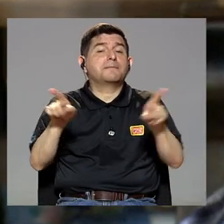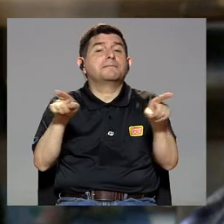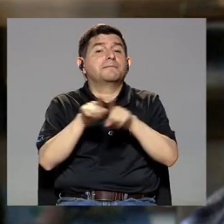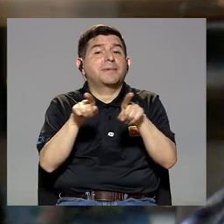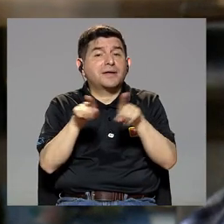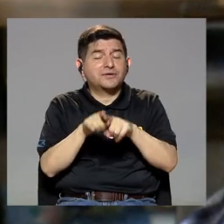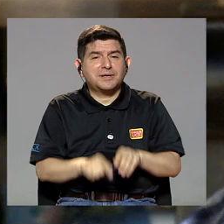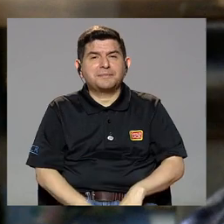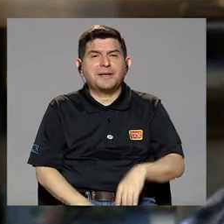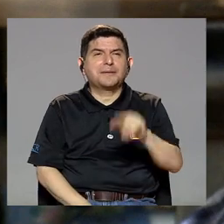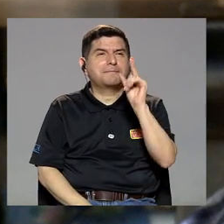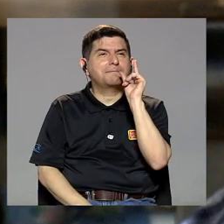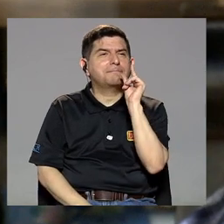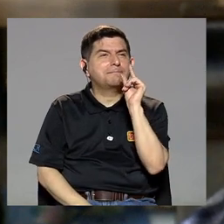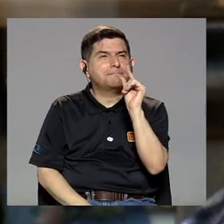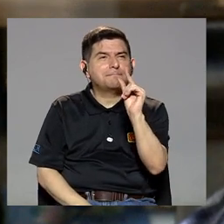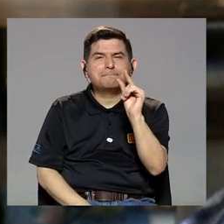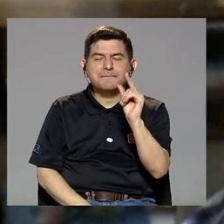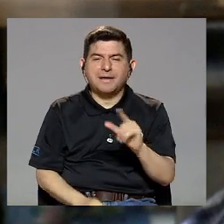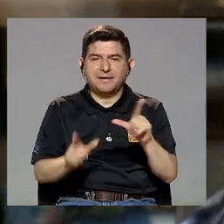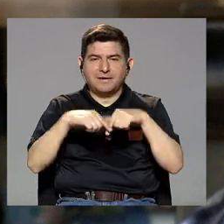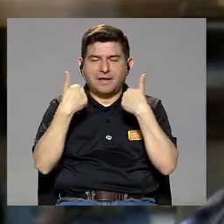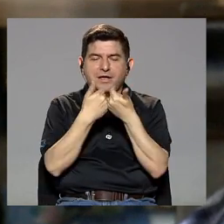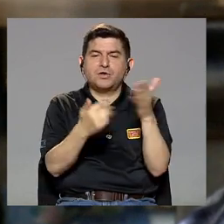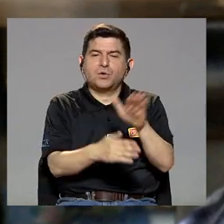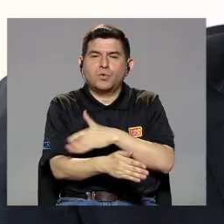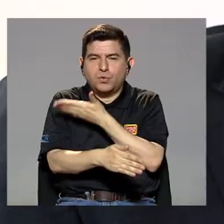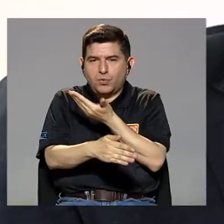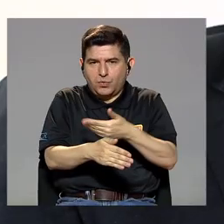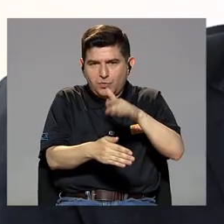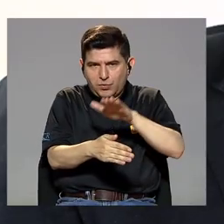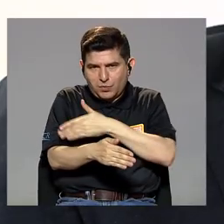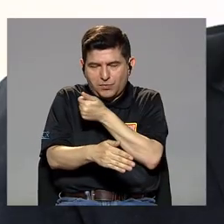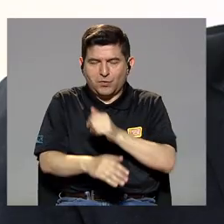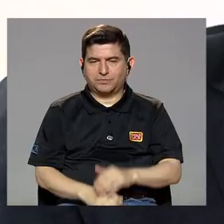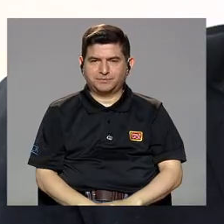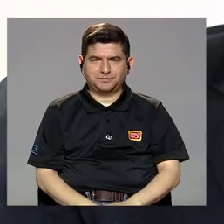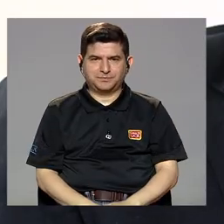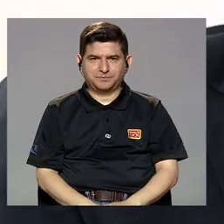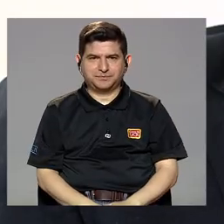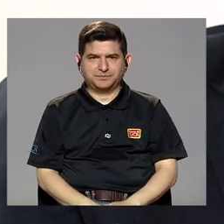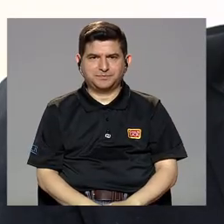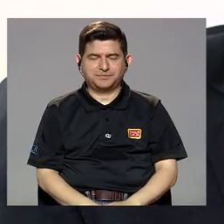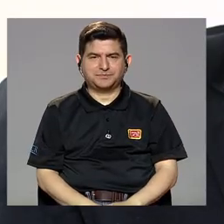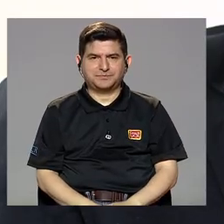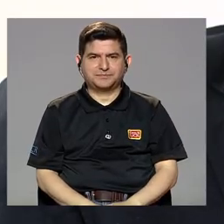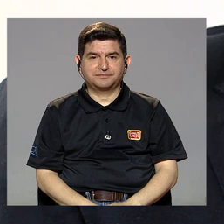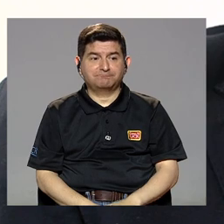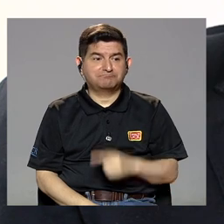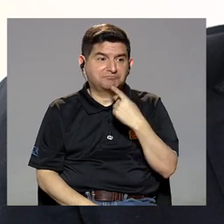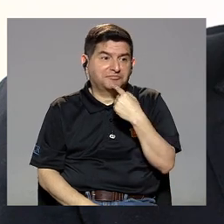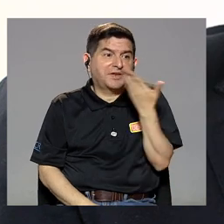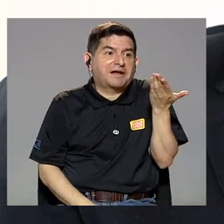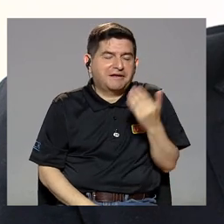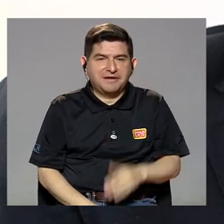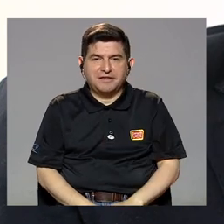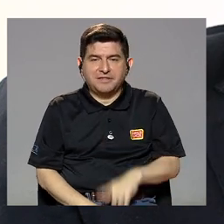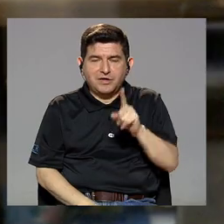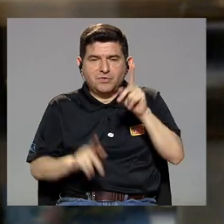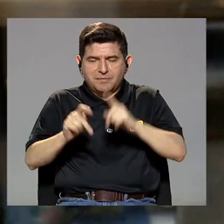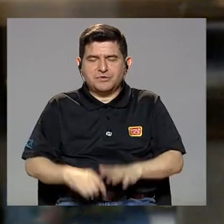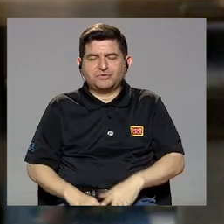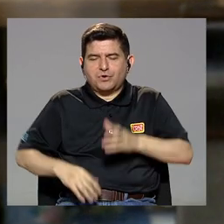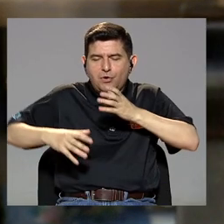un pequeño grupo musical pues que era que te digo un saxofón